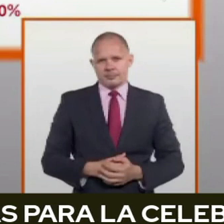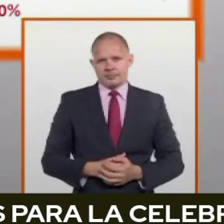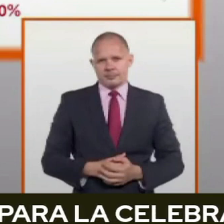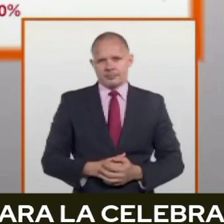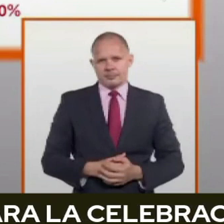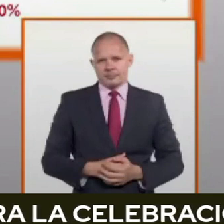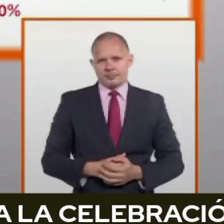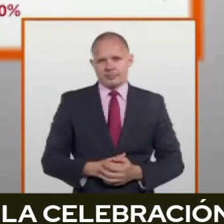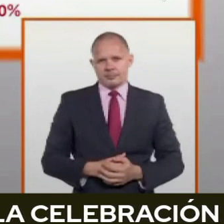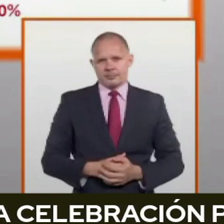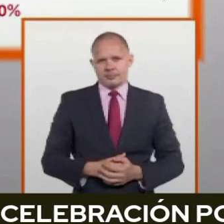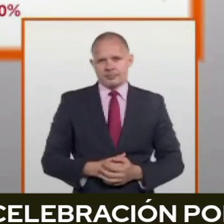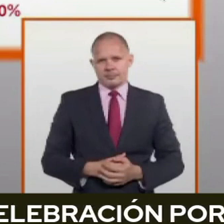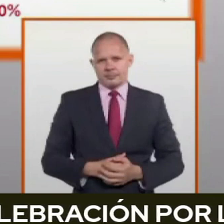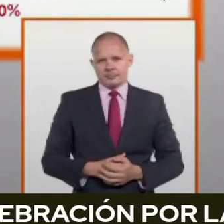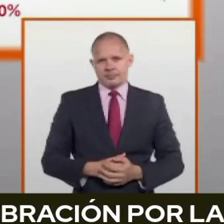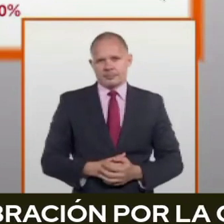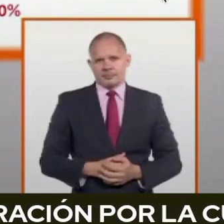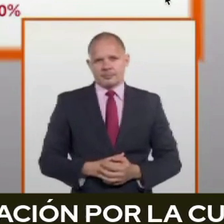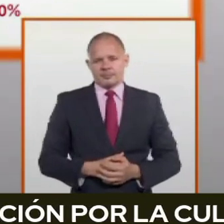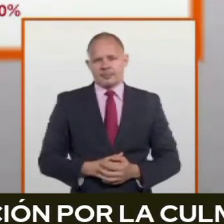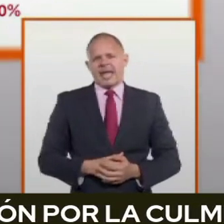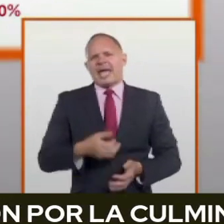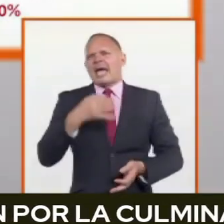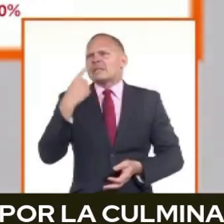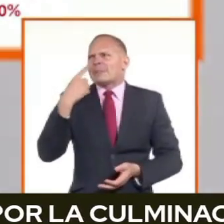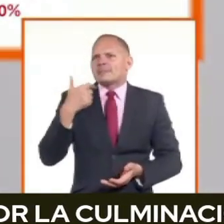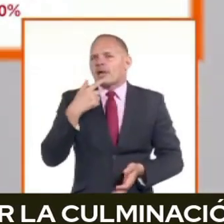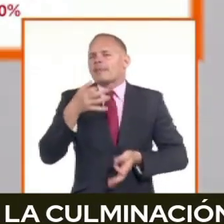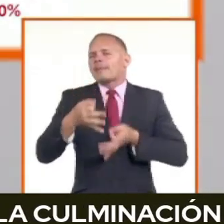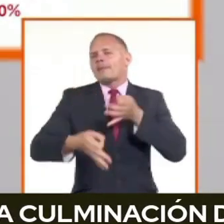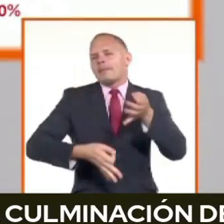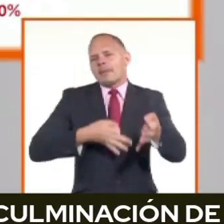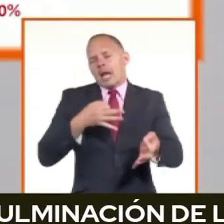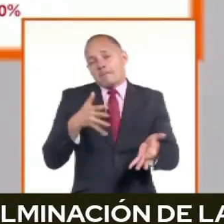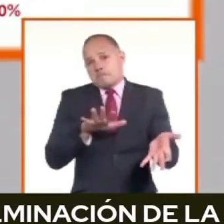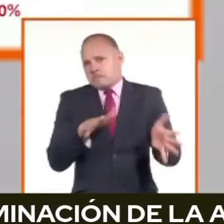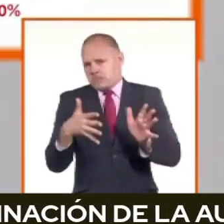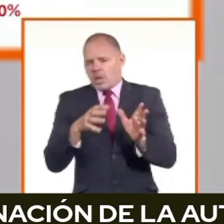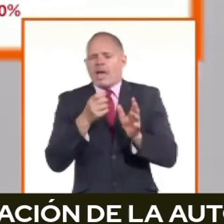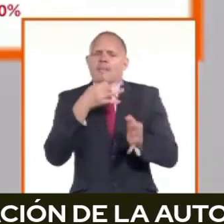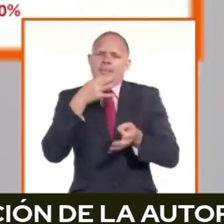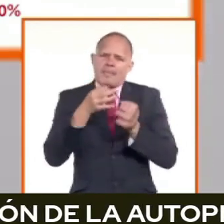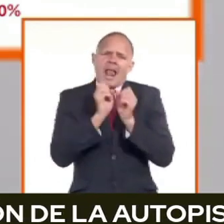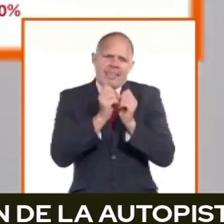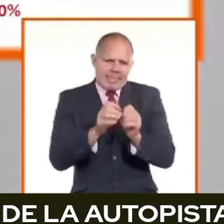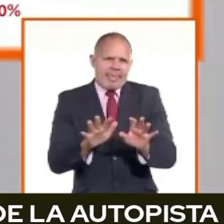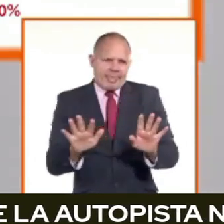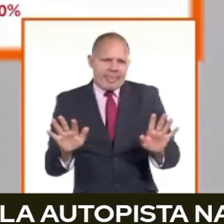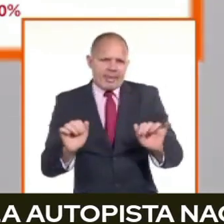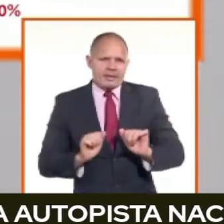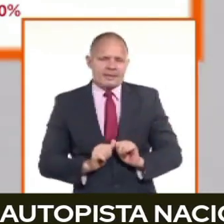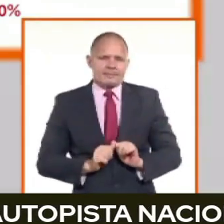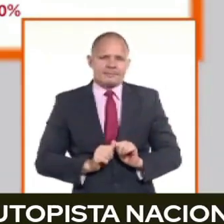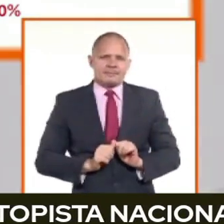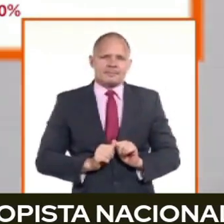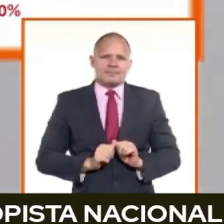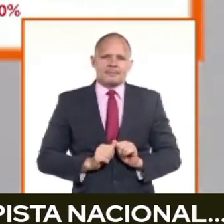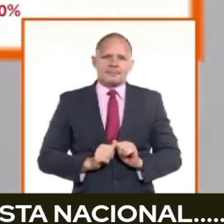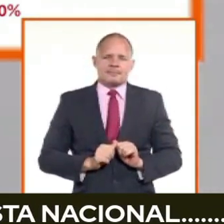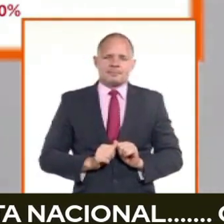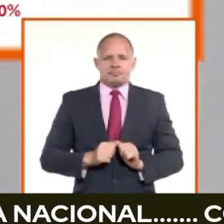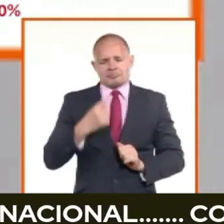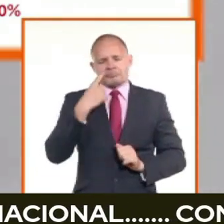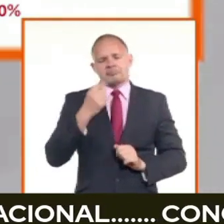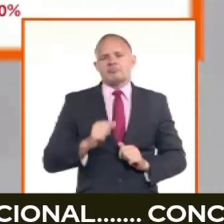cuba pueda comprar el dólar que sé que se entienda lo que se quiere lo que se quiere decir con los márgenes no entonces